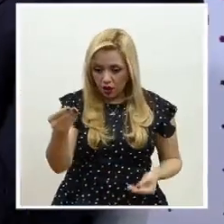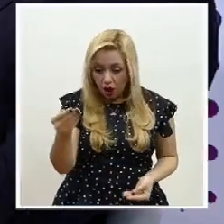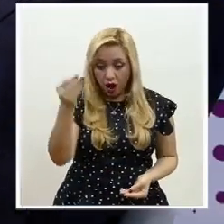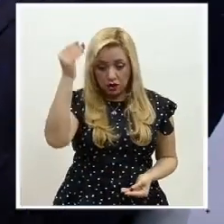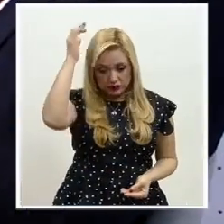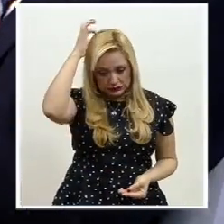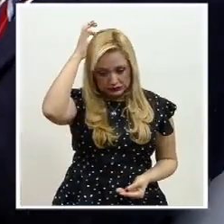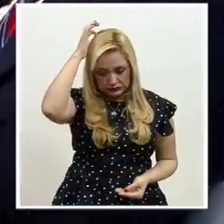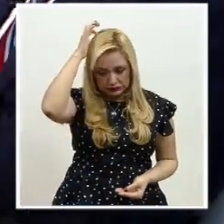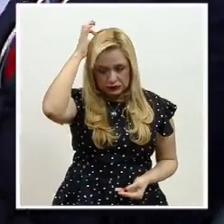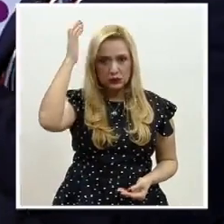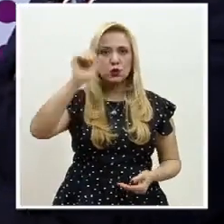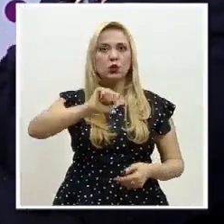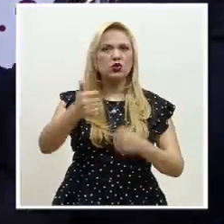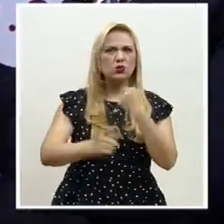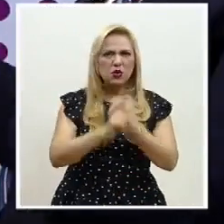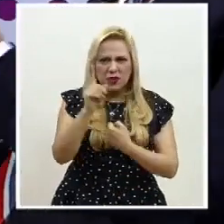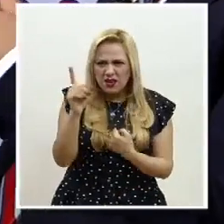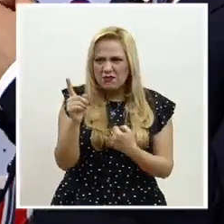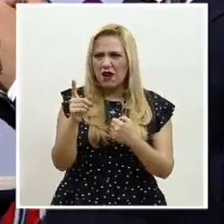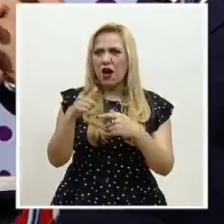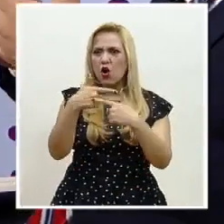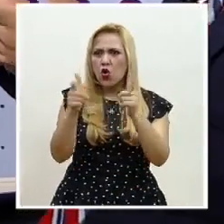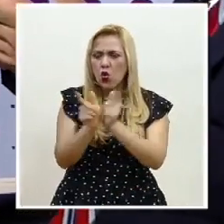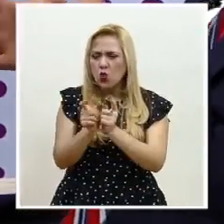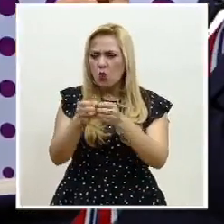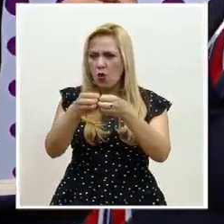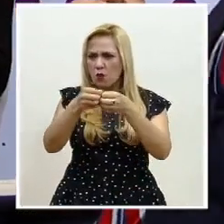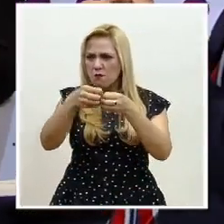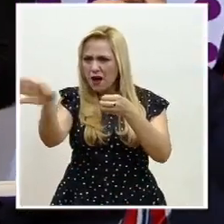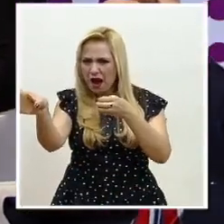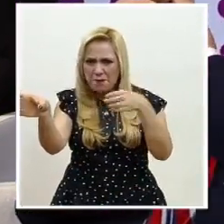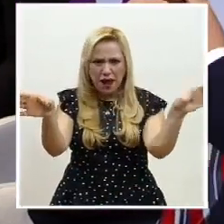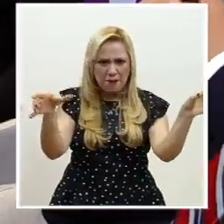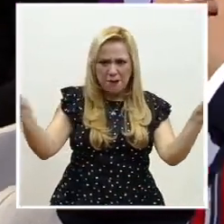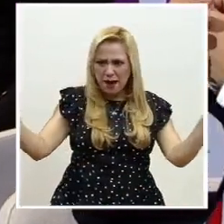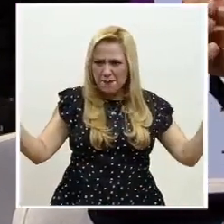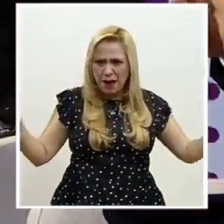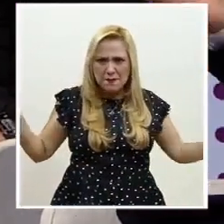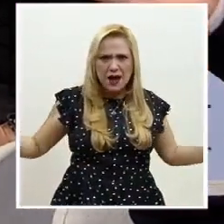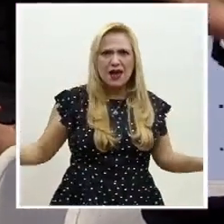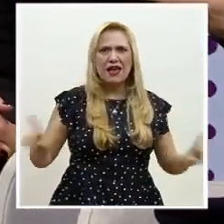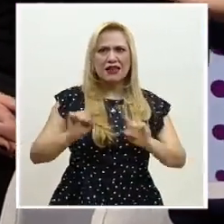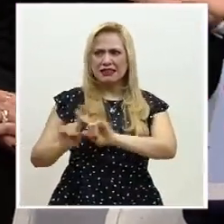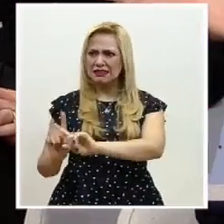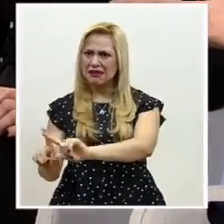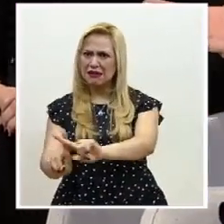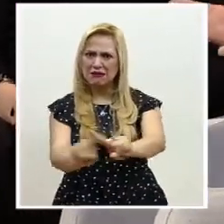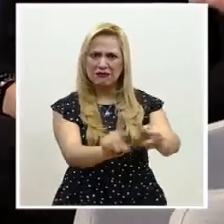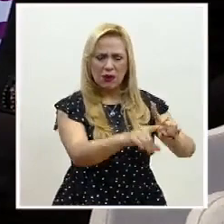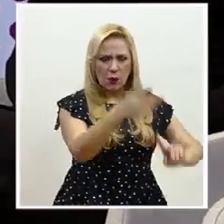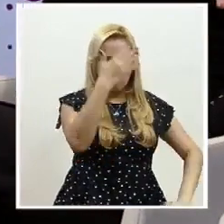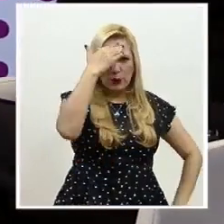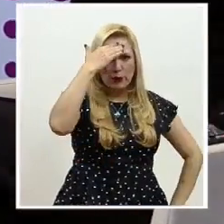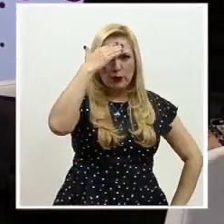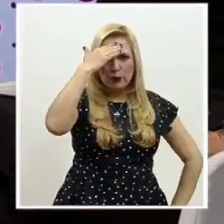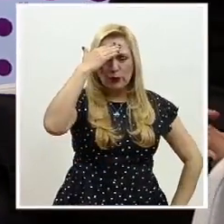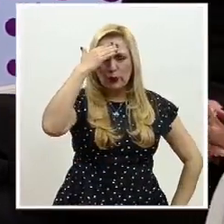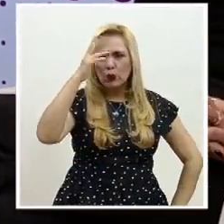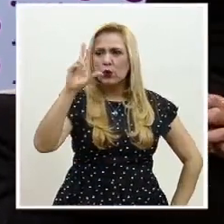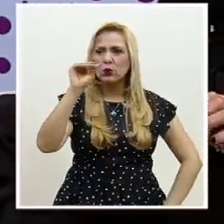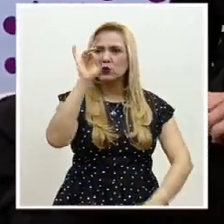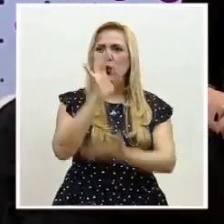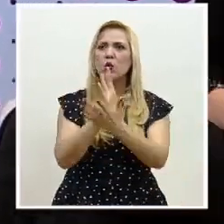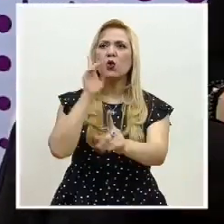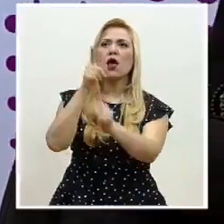transversales, sofisticados, interseccionales, tienen muchos temas, ya no son tan, platicamos de materias, ya no son una única